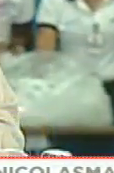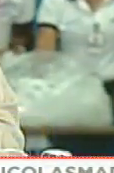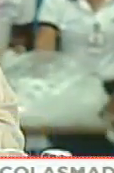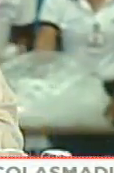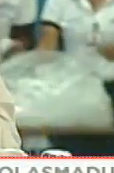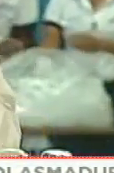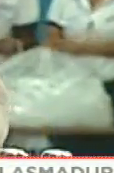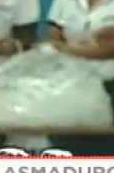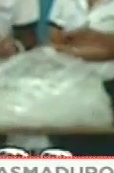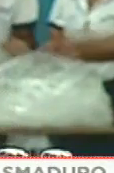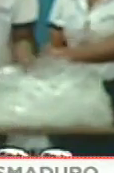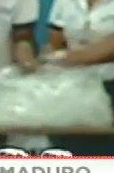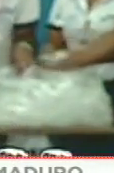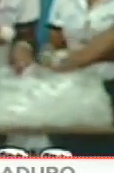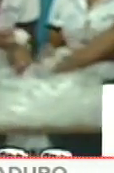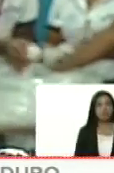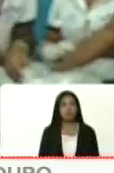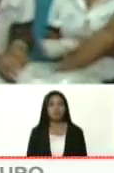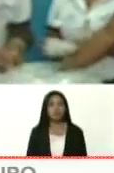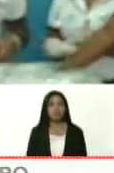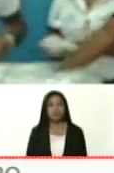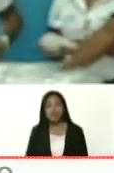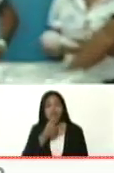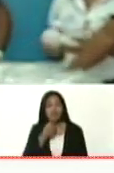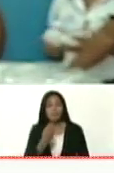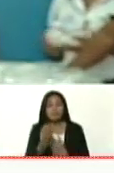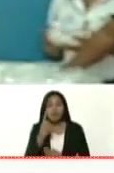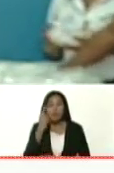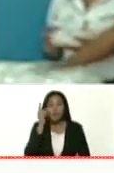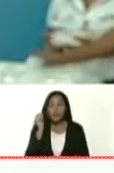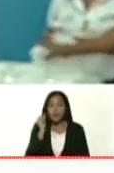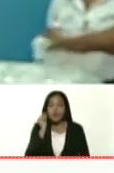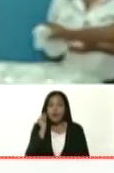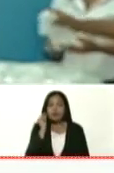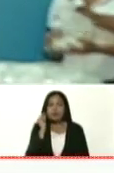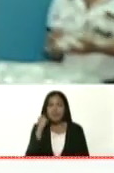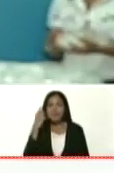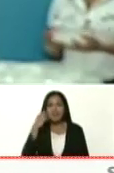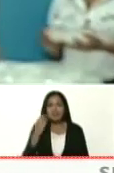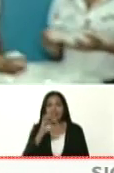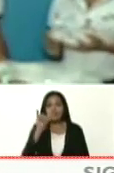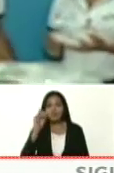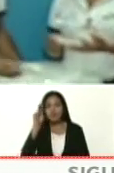Excelente, qué bello este mensaje de esta joven Yumba. Yumba,